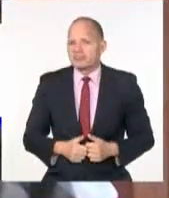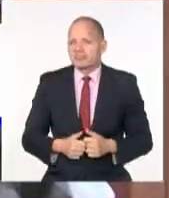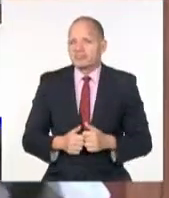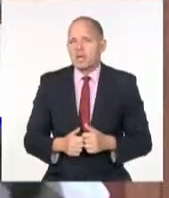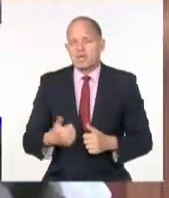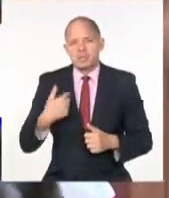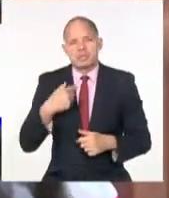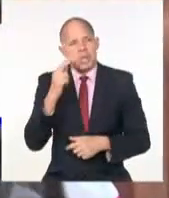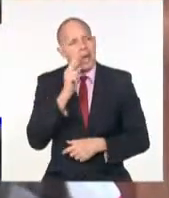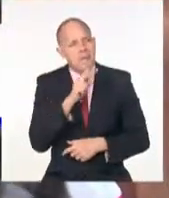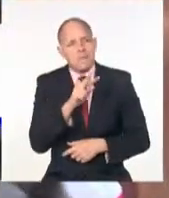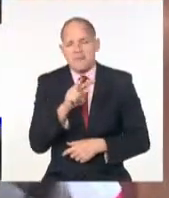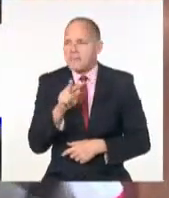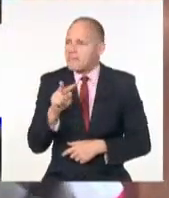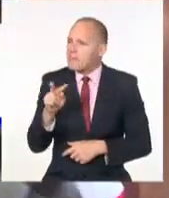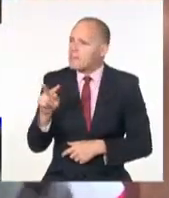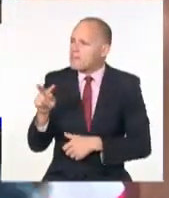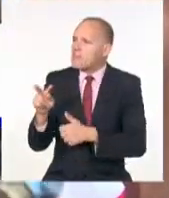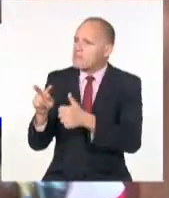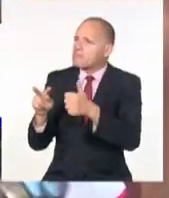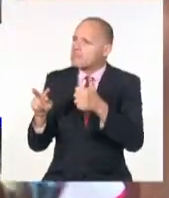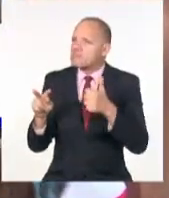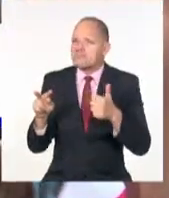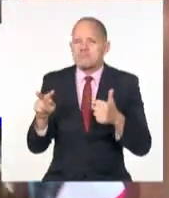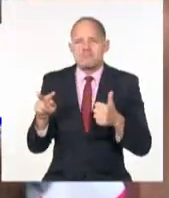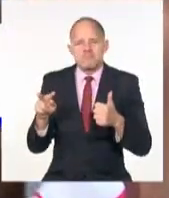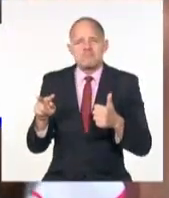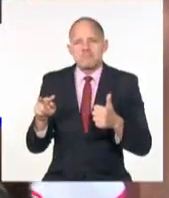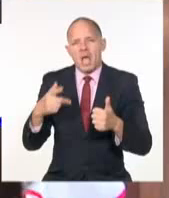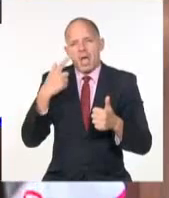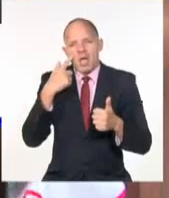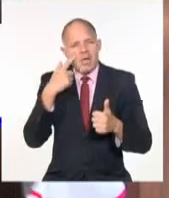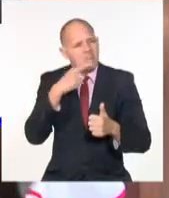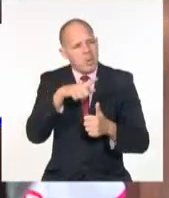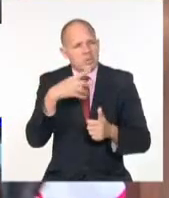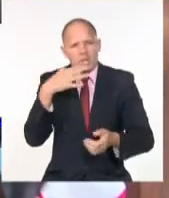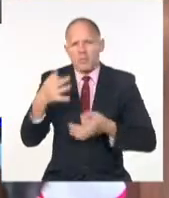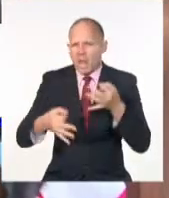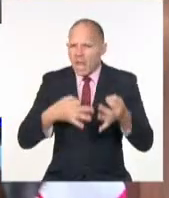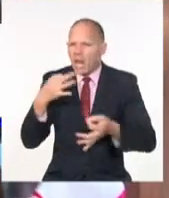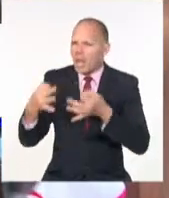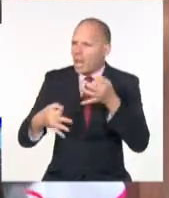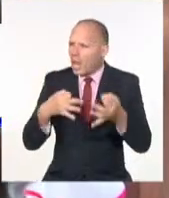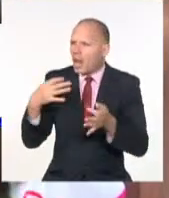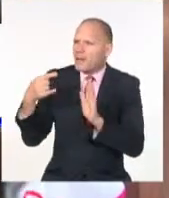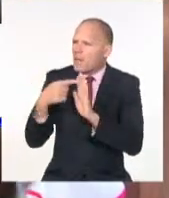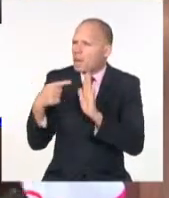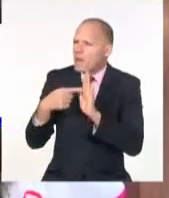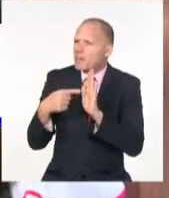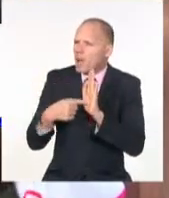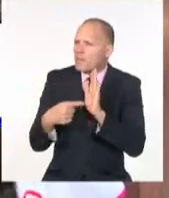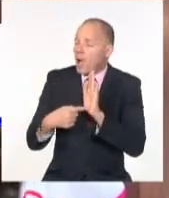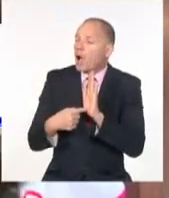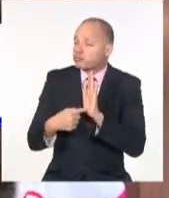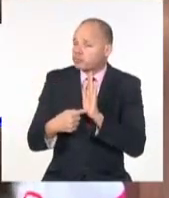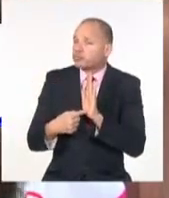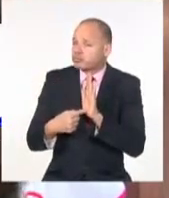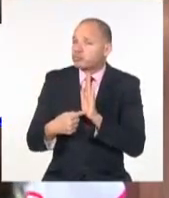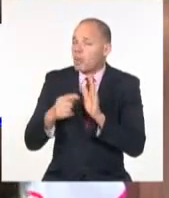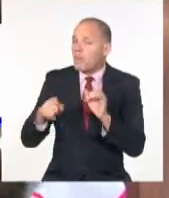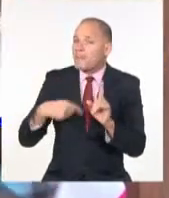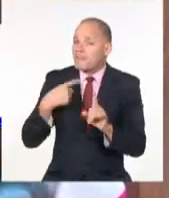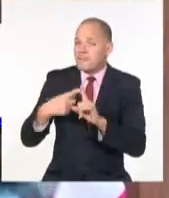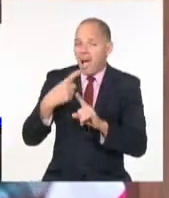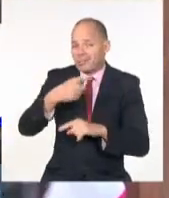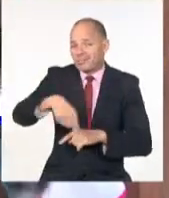sobre esta reunión del CODIA. Han intercambiado largamente de elementos técnicos, pero también de cuánto hay que hacer en el